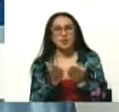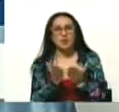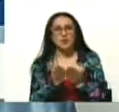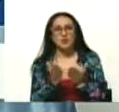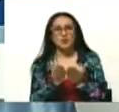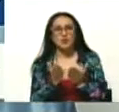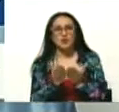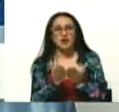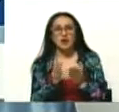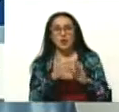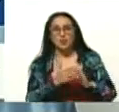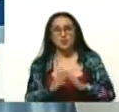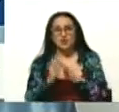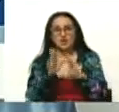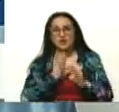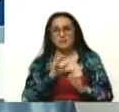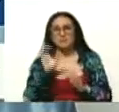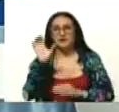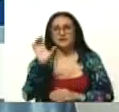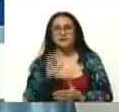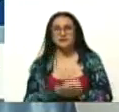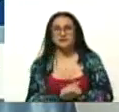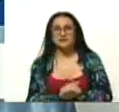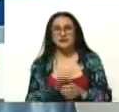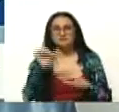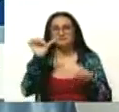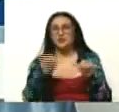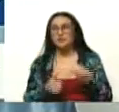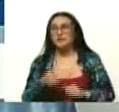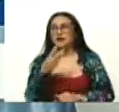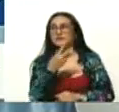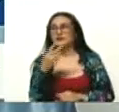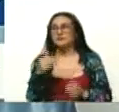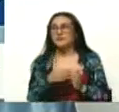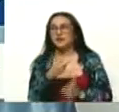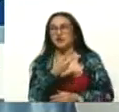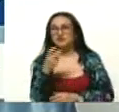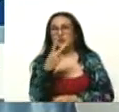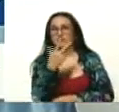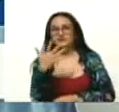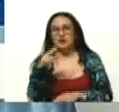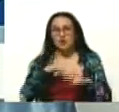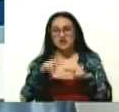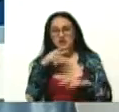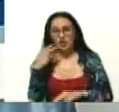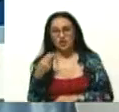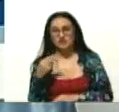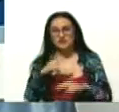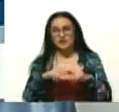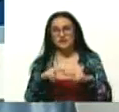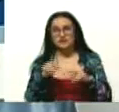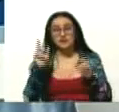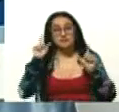y comunidades del país, abordando a más de 3.225 niños, niñas, adolescentes y